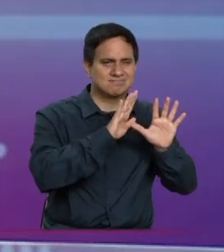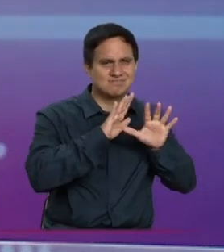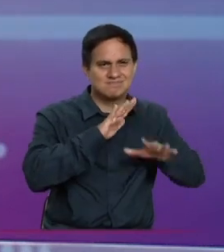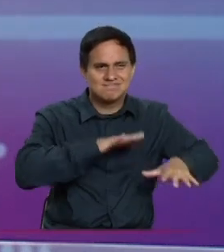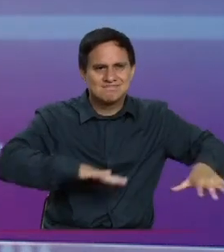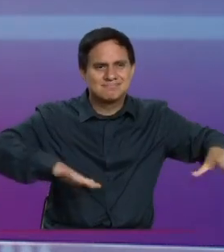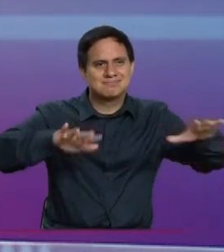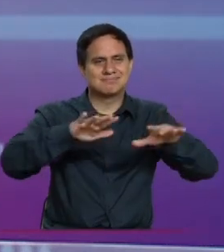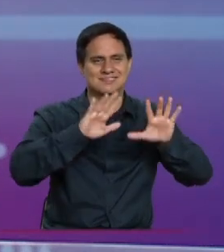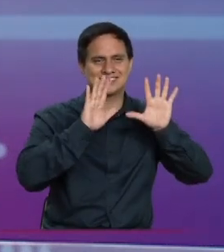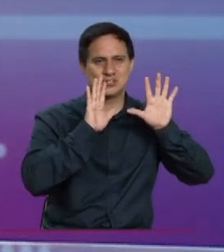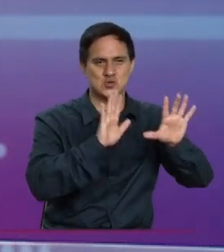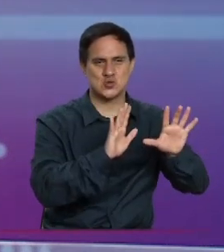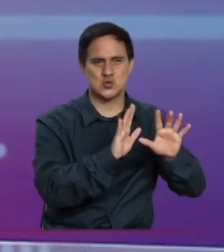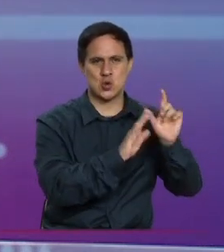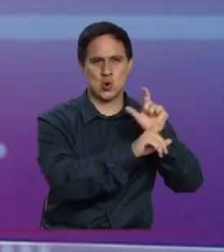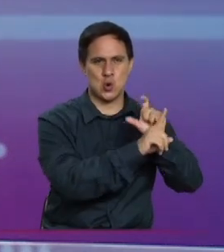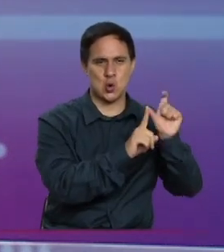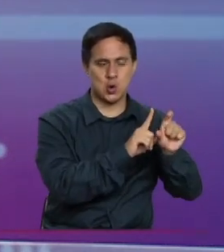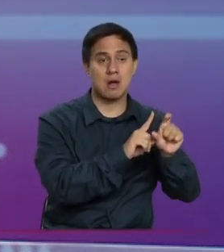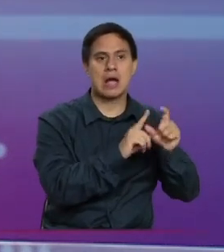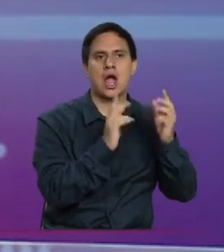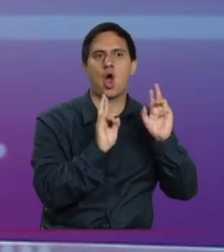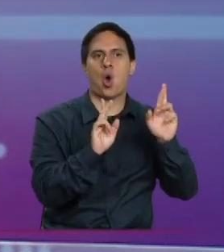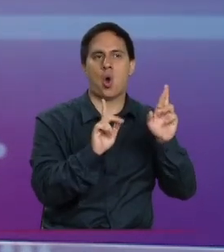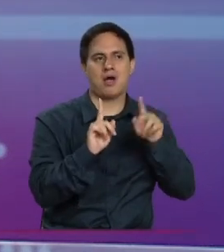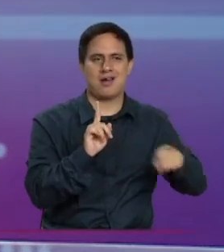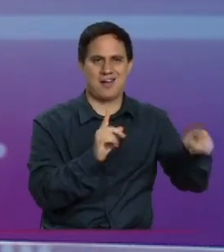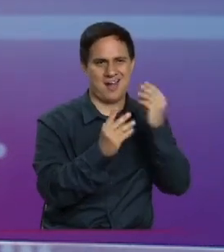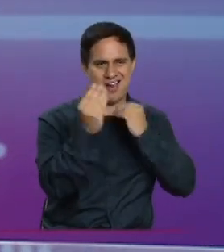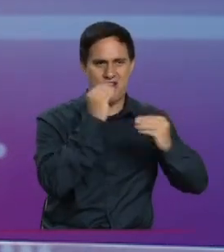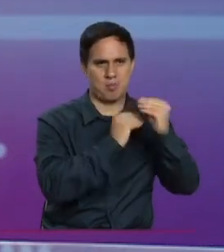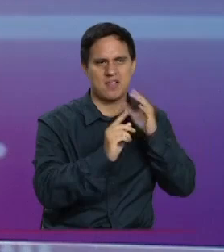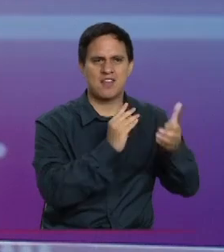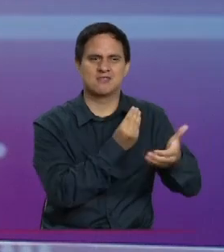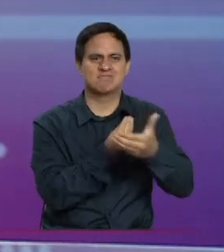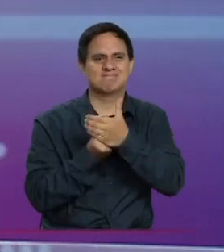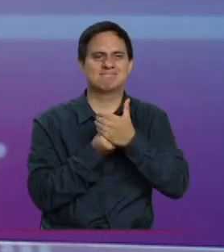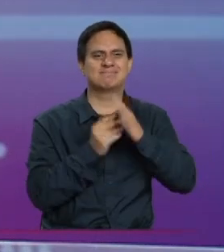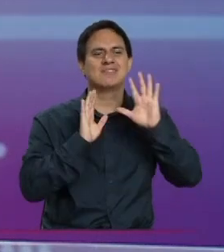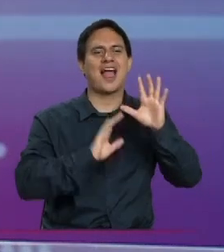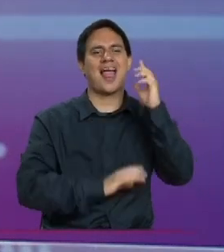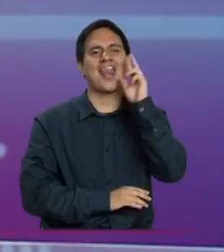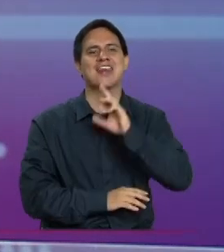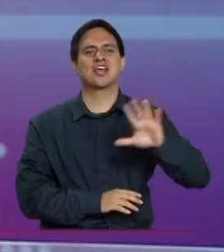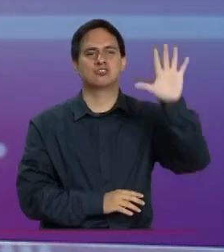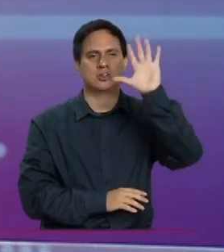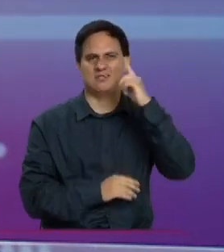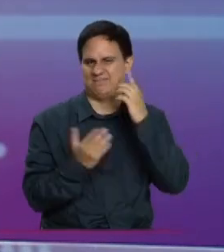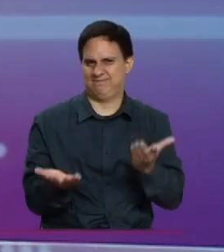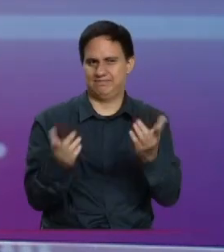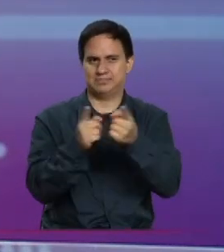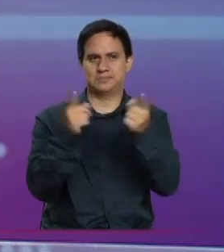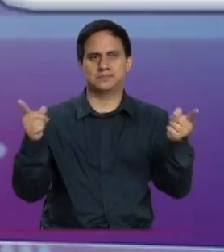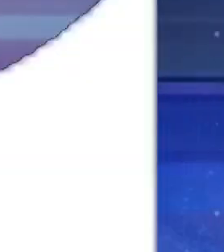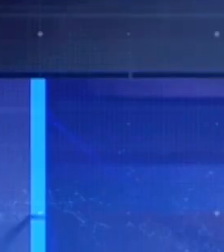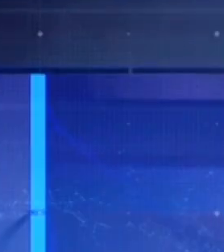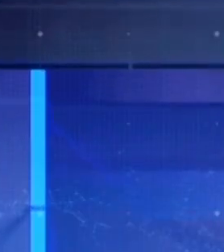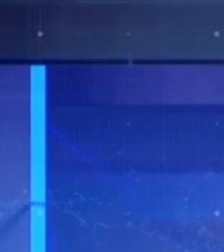comunitario buscan ser reconocidos como patrimonio nacional Carmen sali libreros de tardes del sol nos amplía la